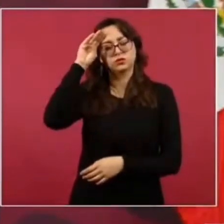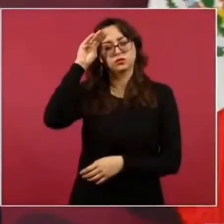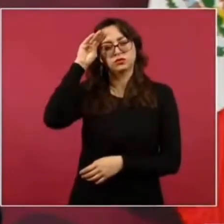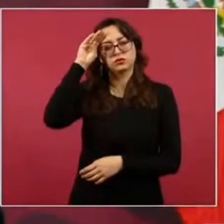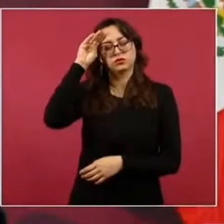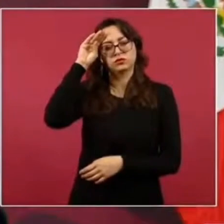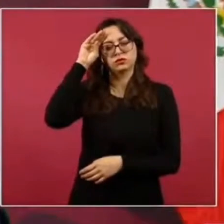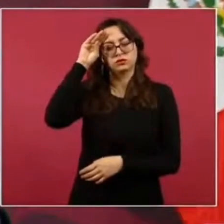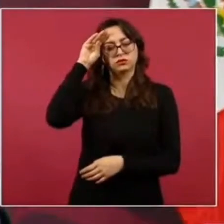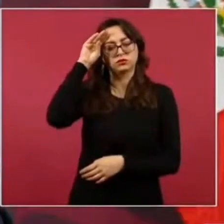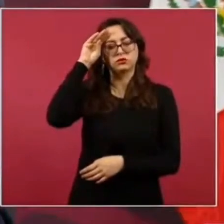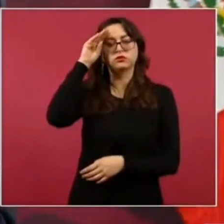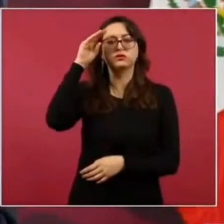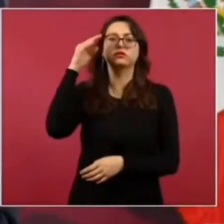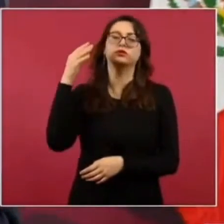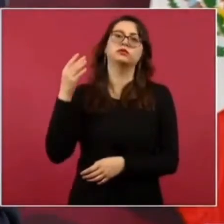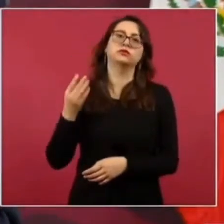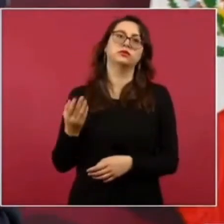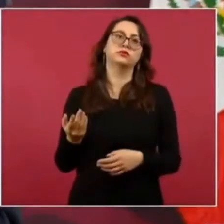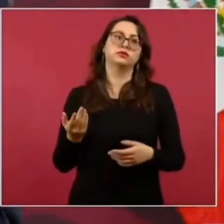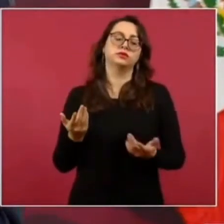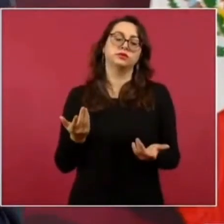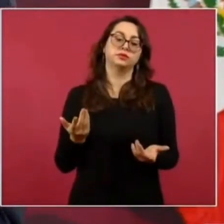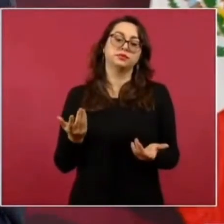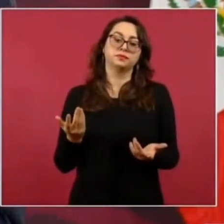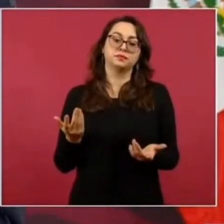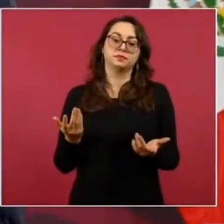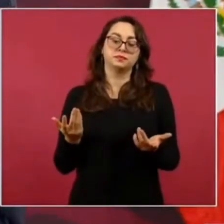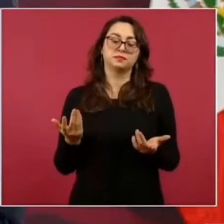va a